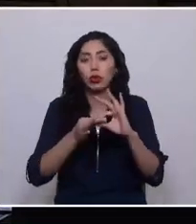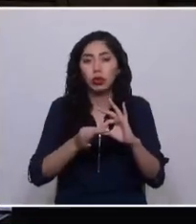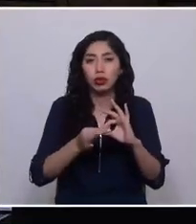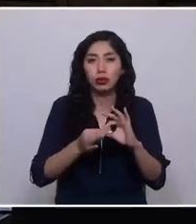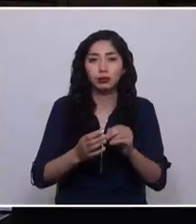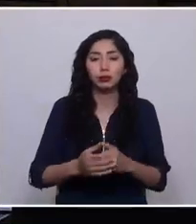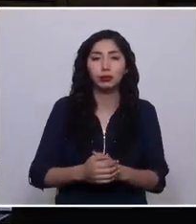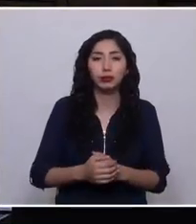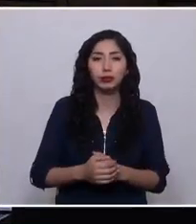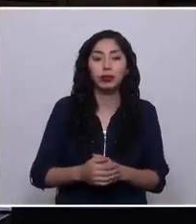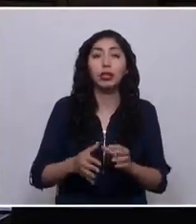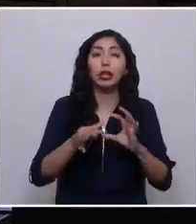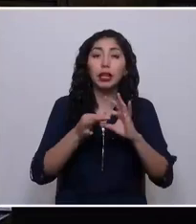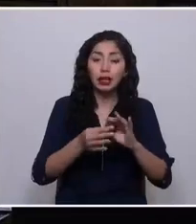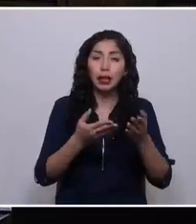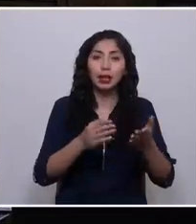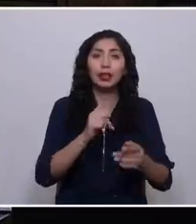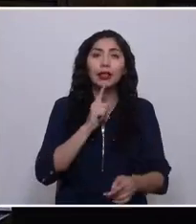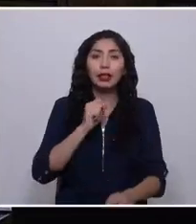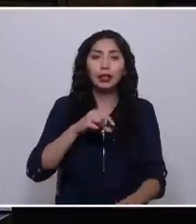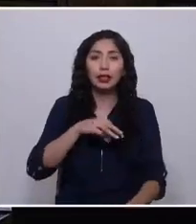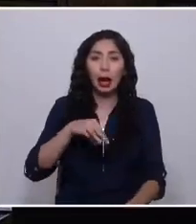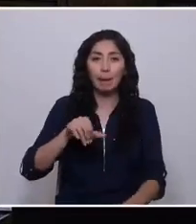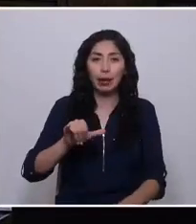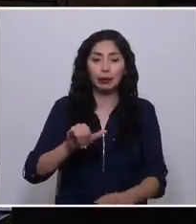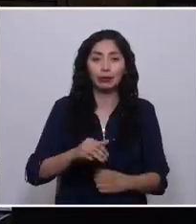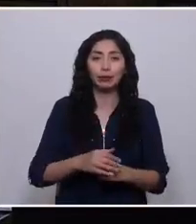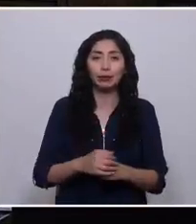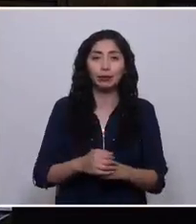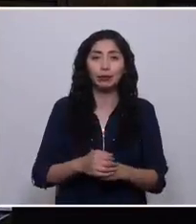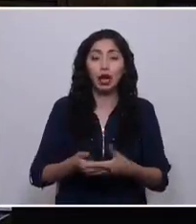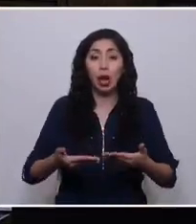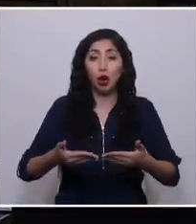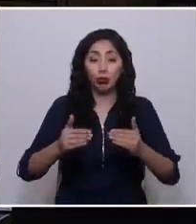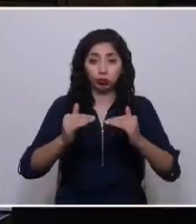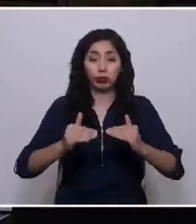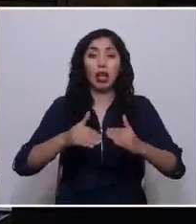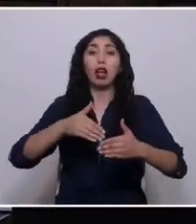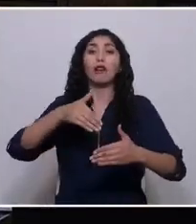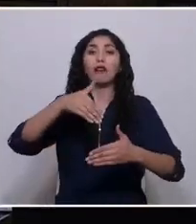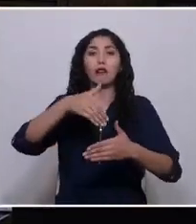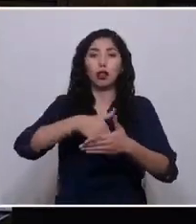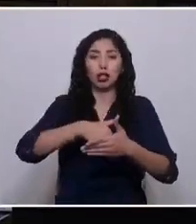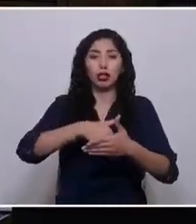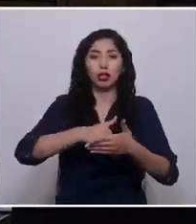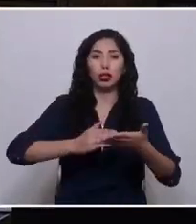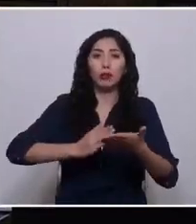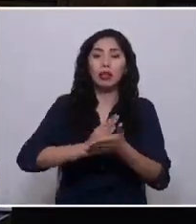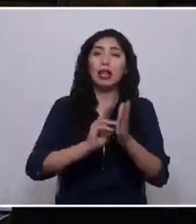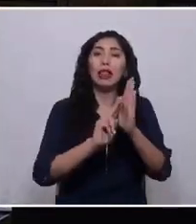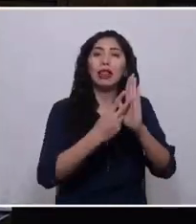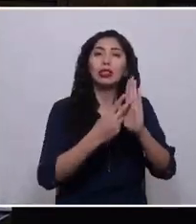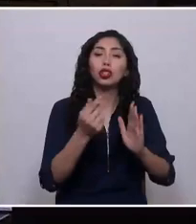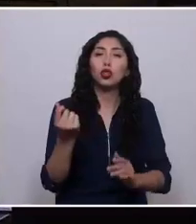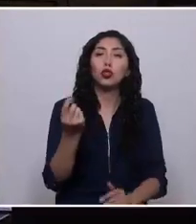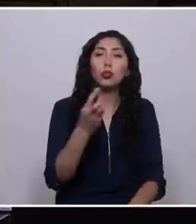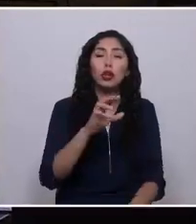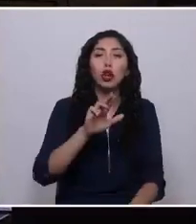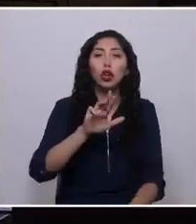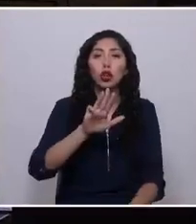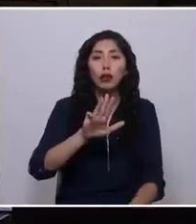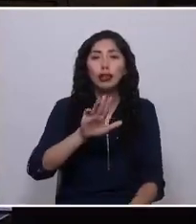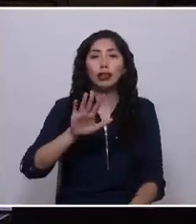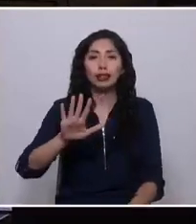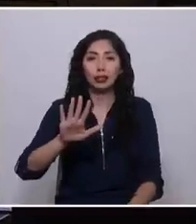Muchas gracias, convencional Tami Pustilnik. Procederemos a poner en votación la indicación número 95.